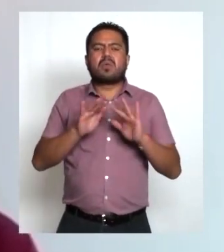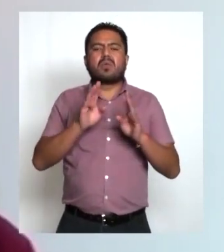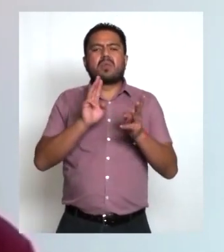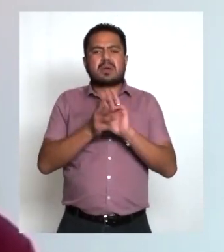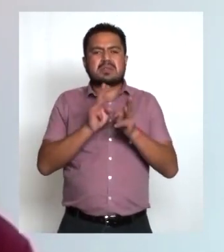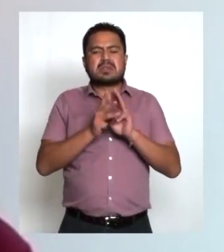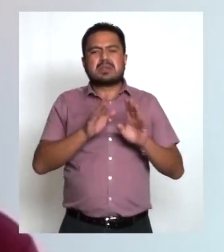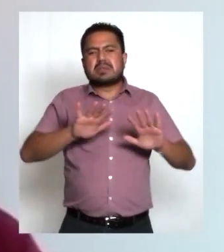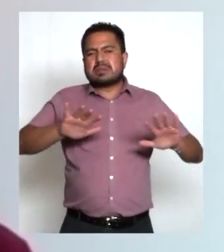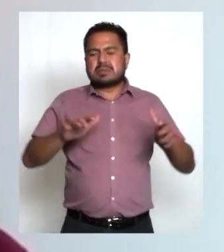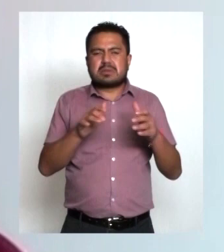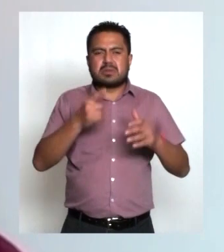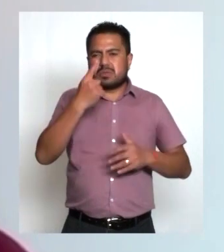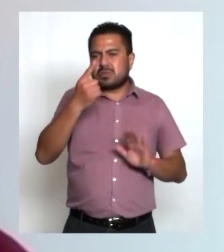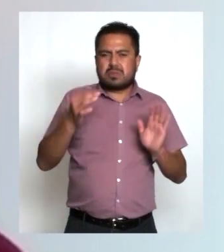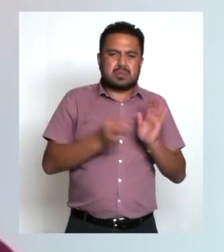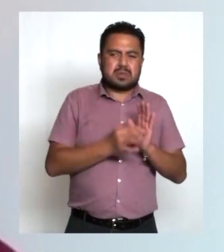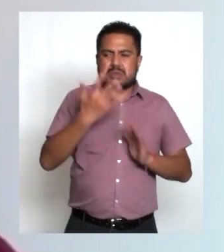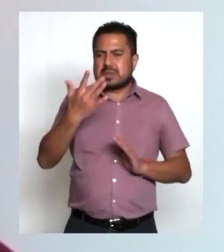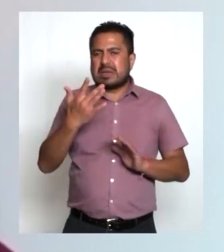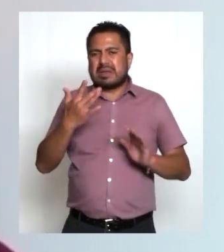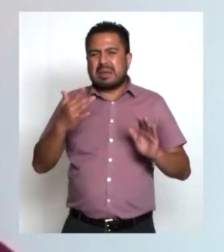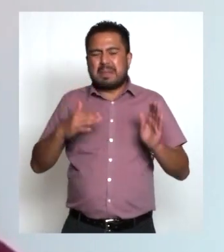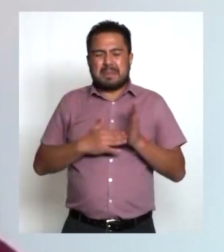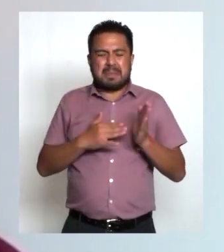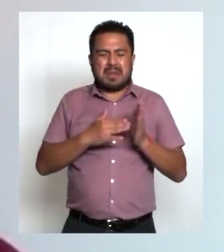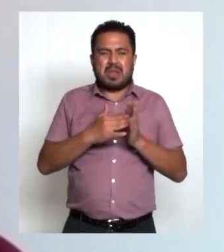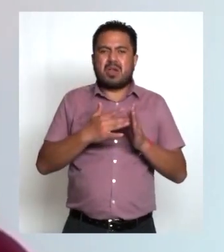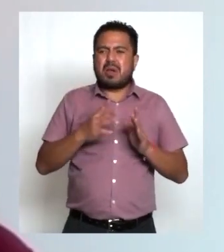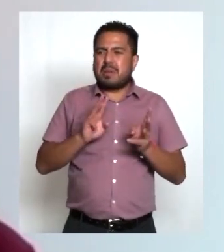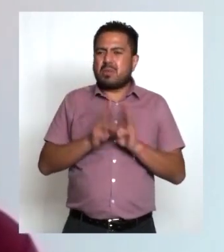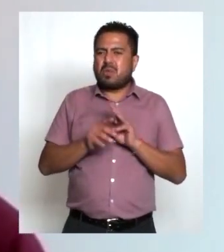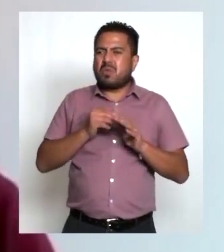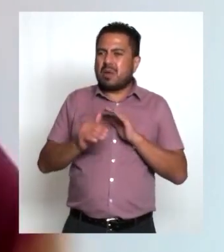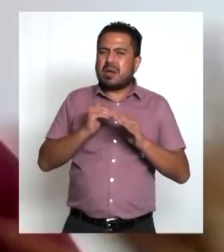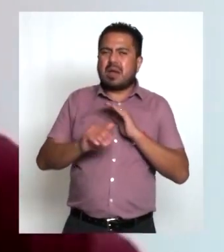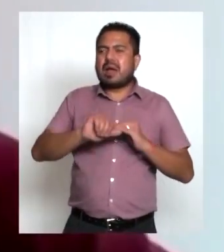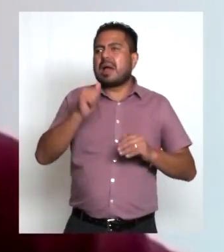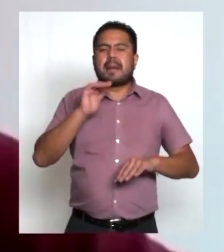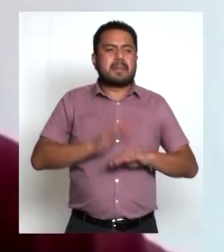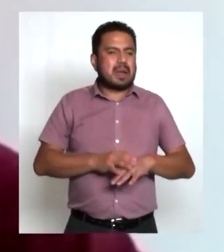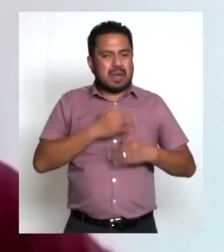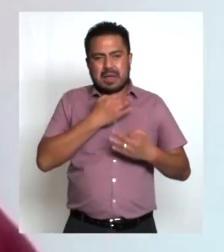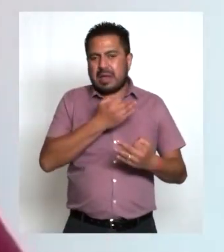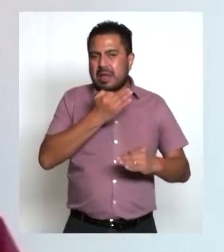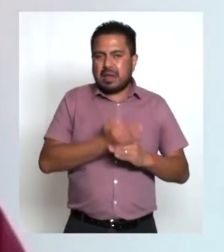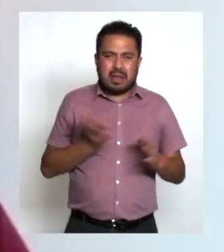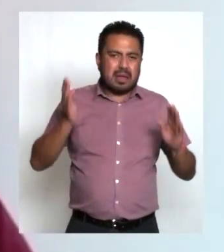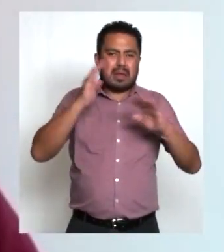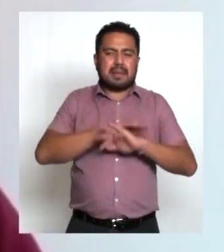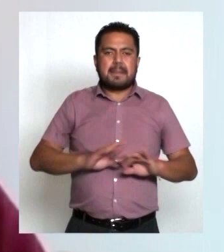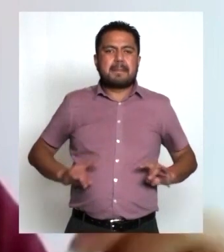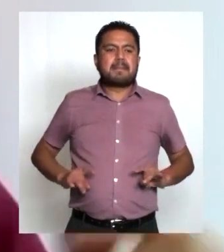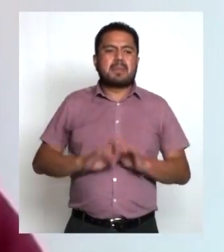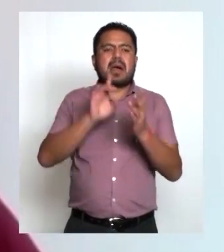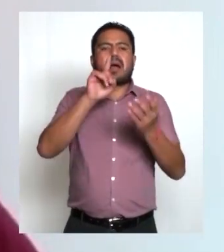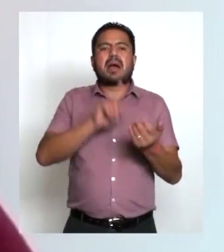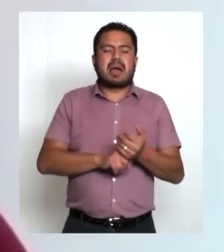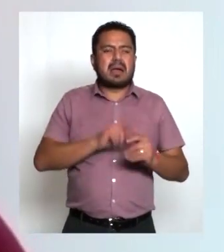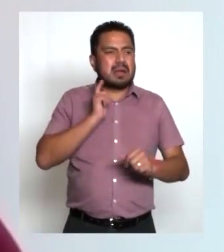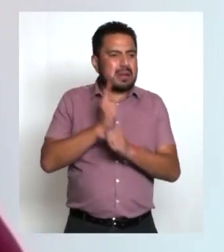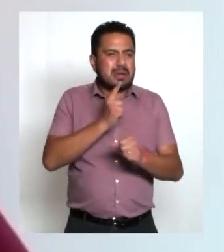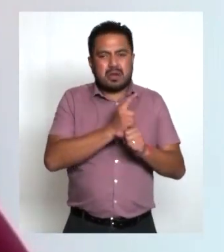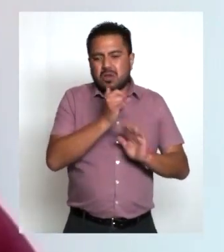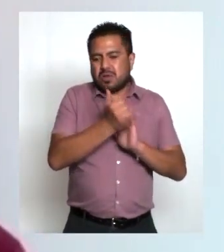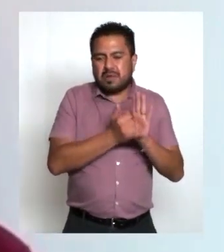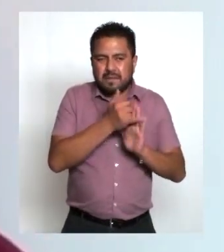mensajes de WhatsApp, alrededor de 1.5 millones de mensajes de WhatsApp. O algo más entretenido, que es lo que de pronto en los ratos libres hacemos